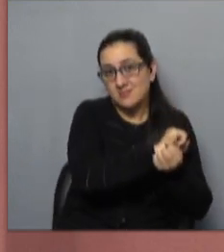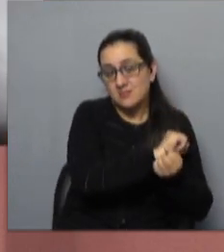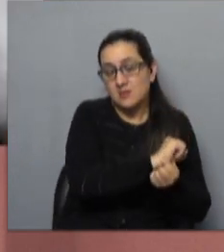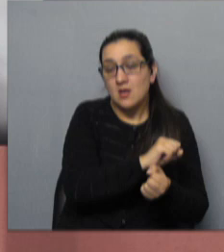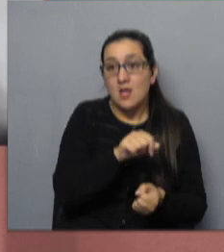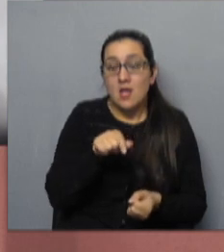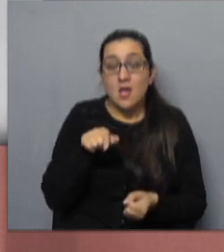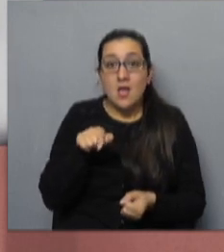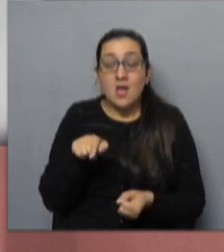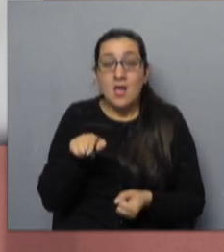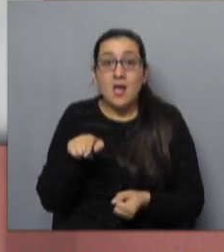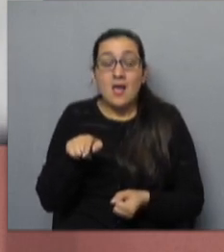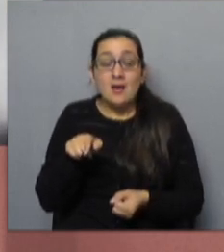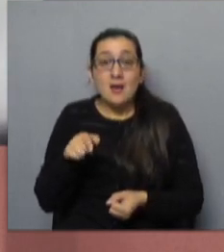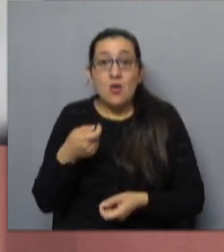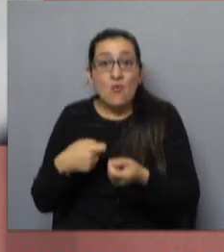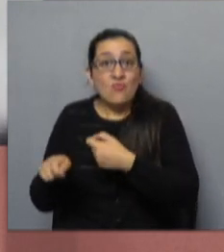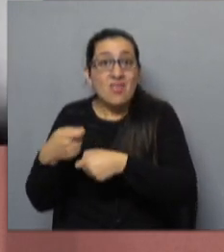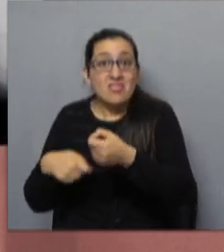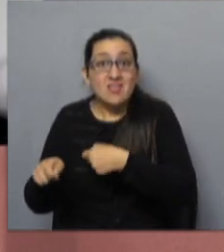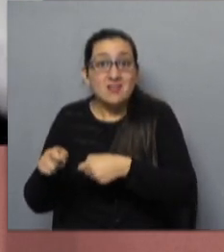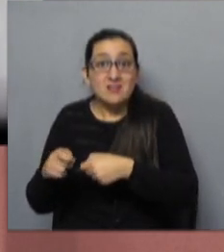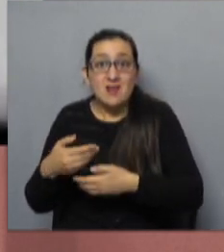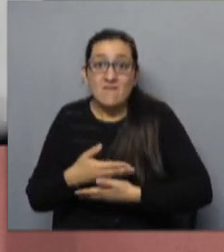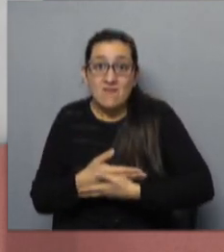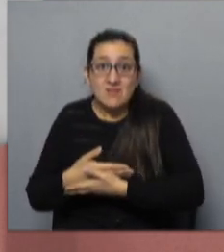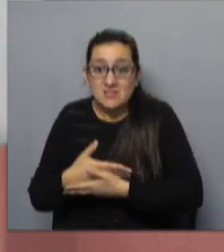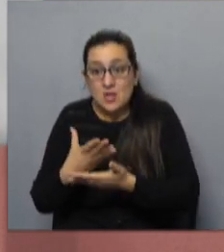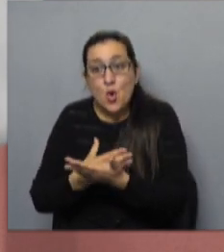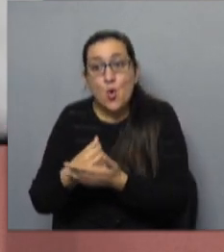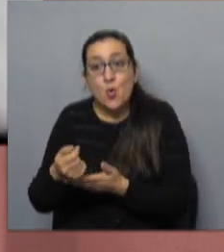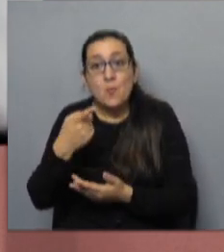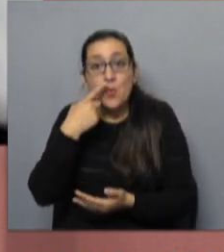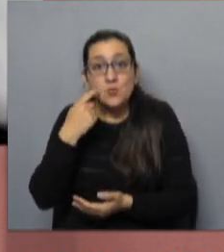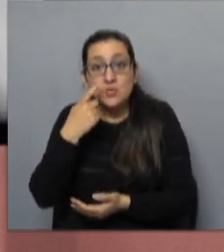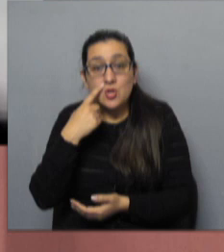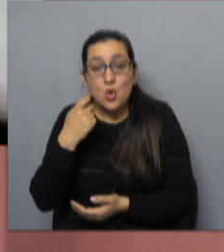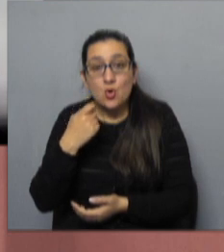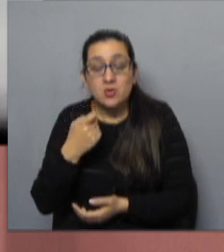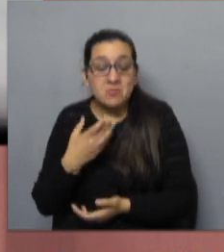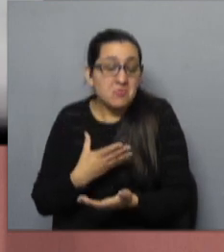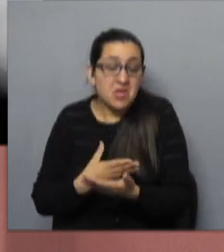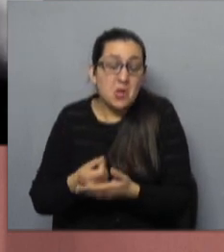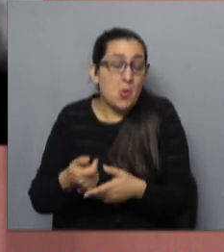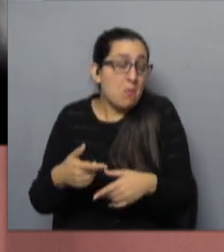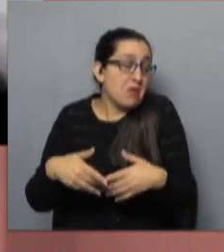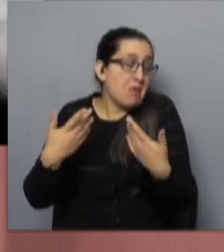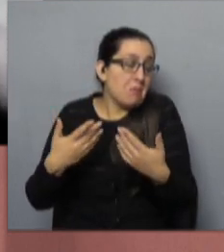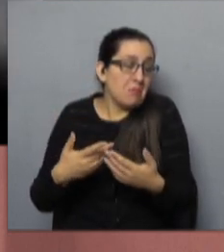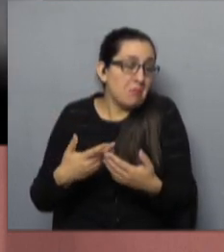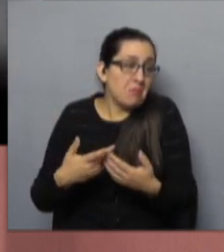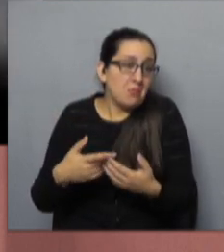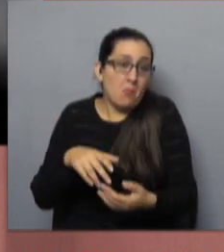casa de venta de bebés y lo compra un señor como quien compra